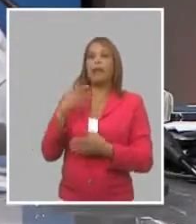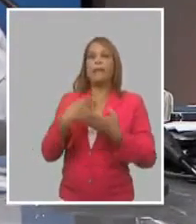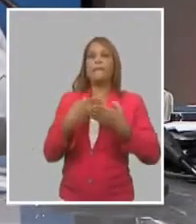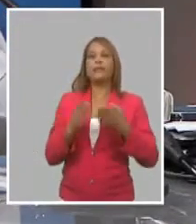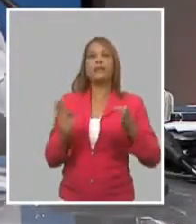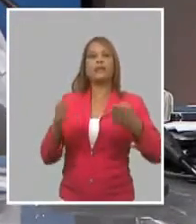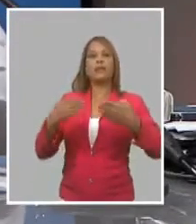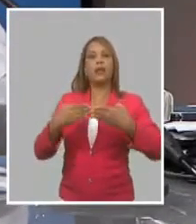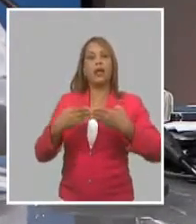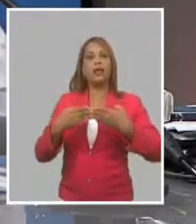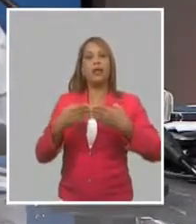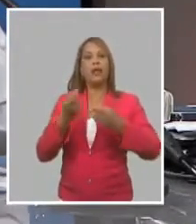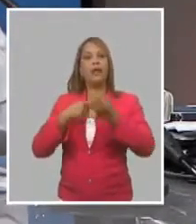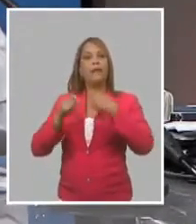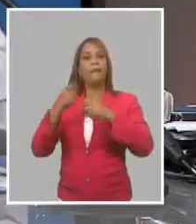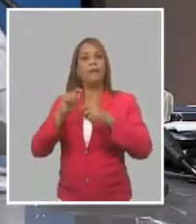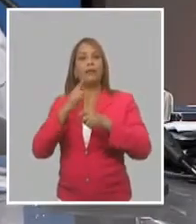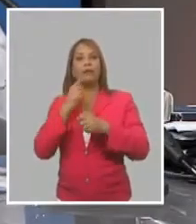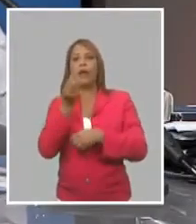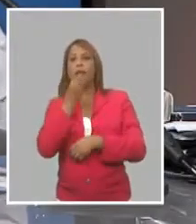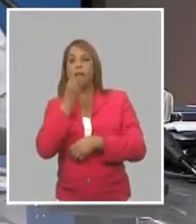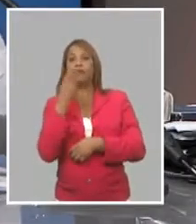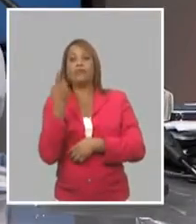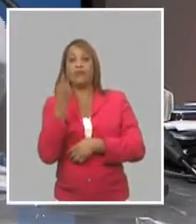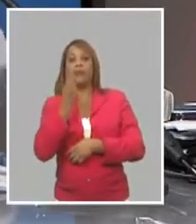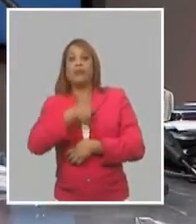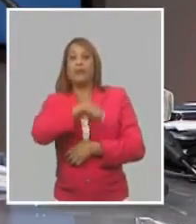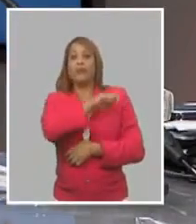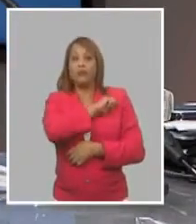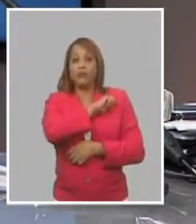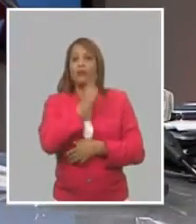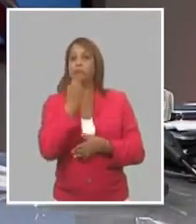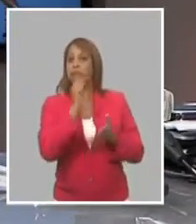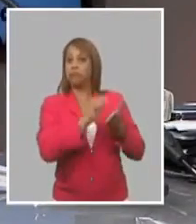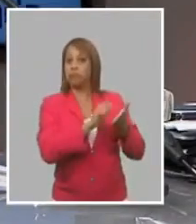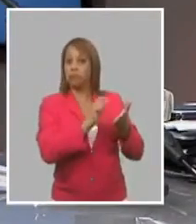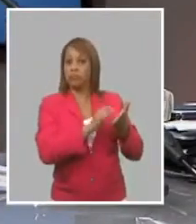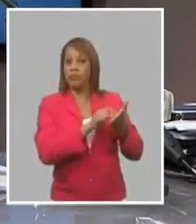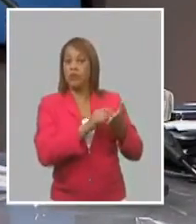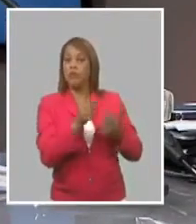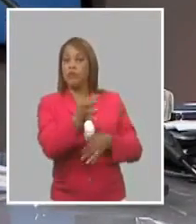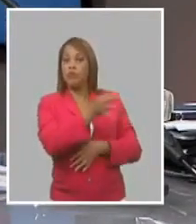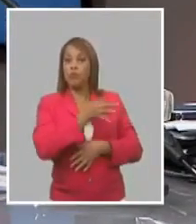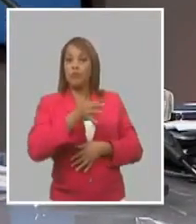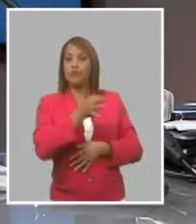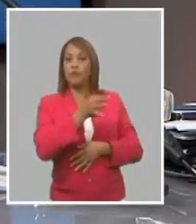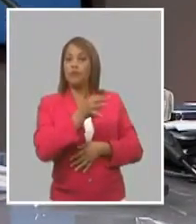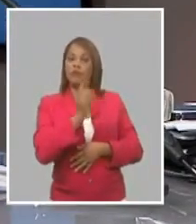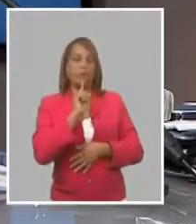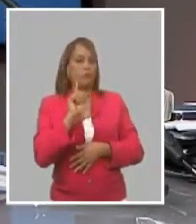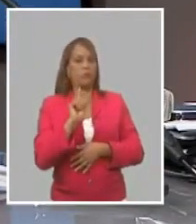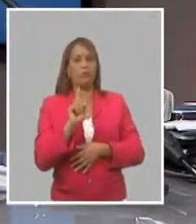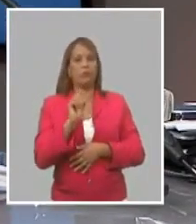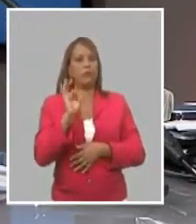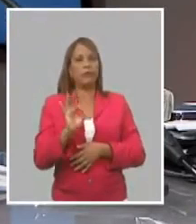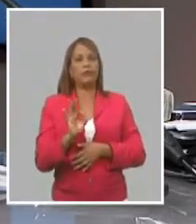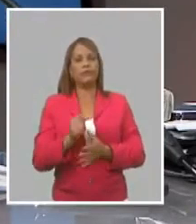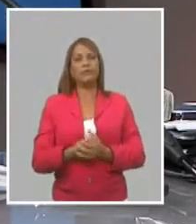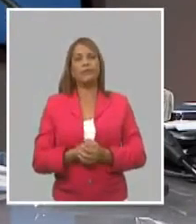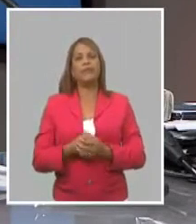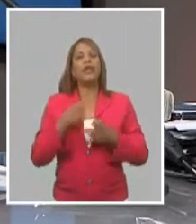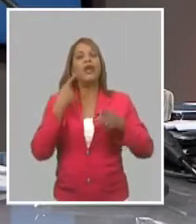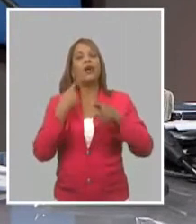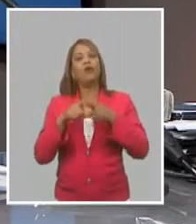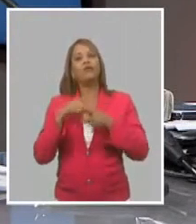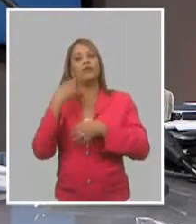un proceso de un abastecimiento, digamos, de un alimento que se reparte por la libreta en un municipio o algo de eso. Y el otro